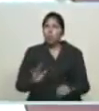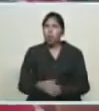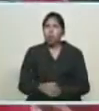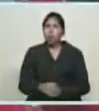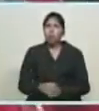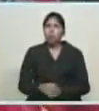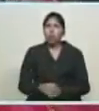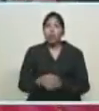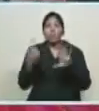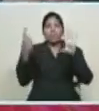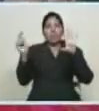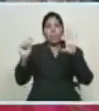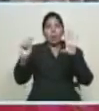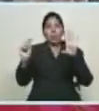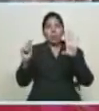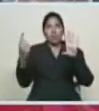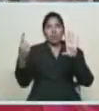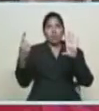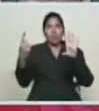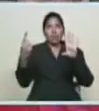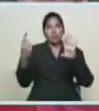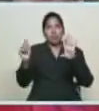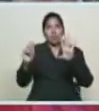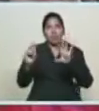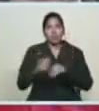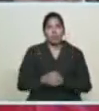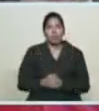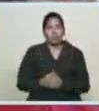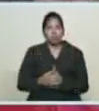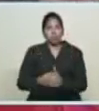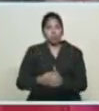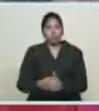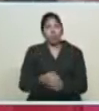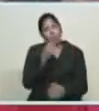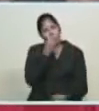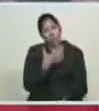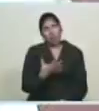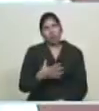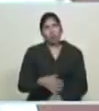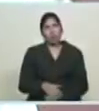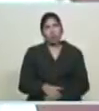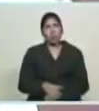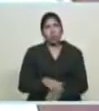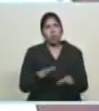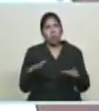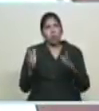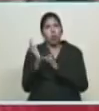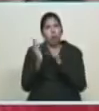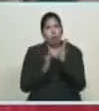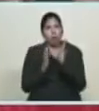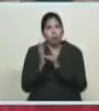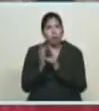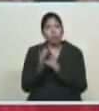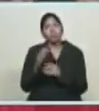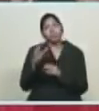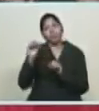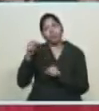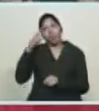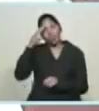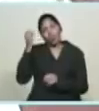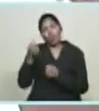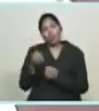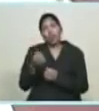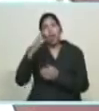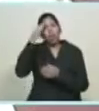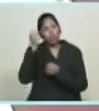Tengo 6 meses, presidente. ¿Cuántos? 6. Bueno, qué belleza. O sea, debe estar naciendo en abril. Si Dios quiere. Que Dios